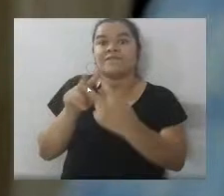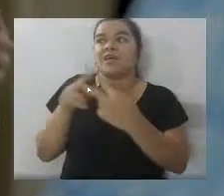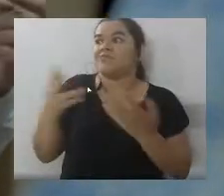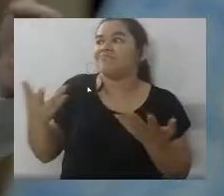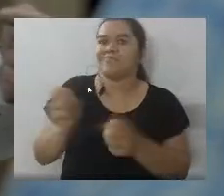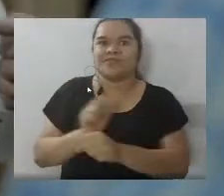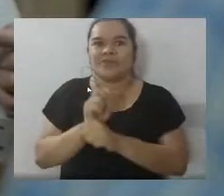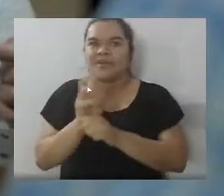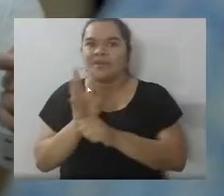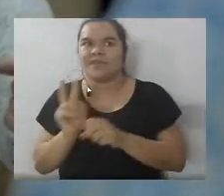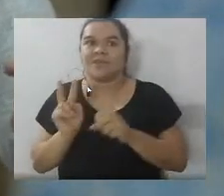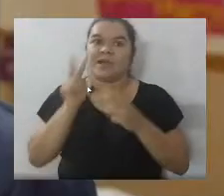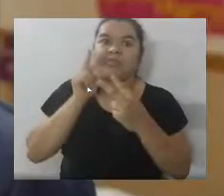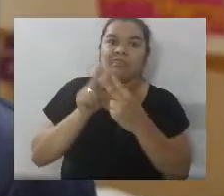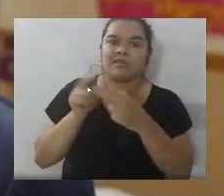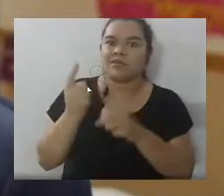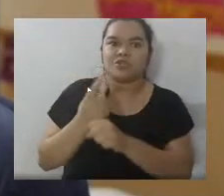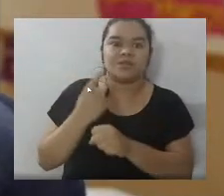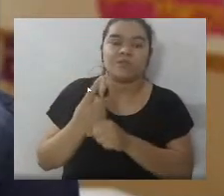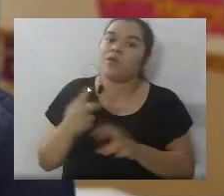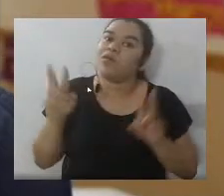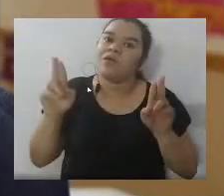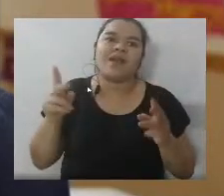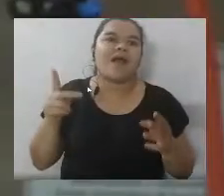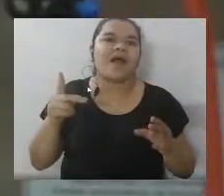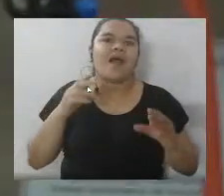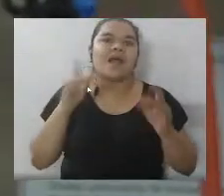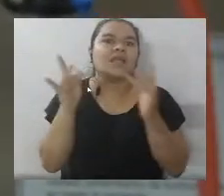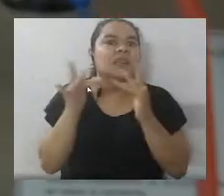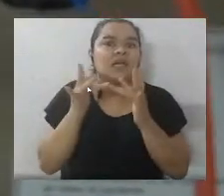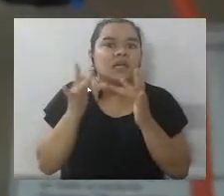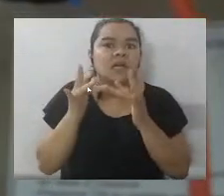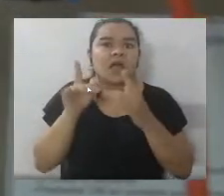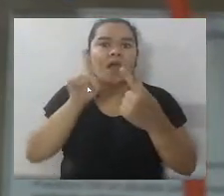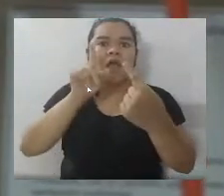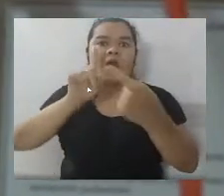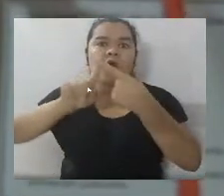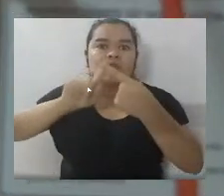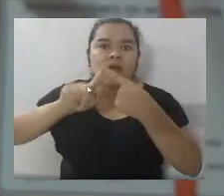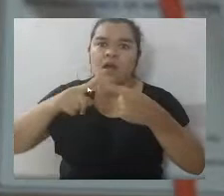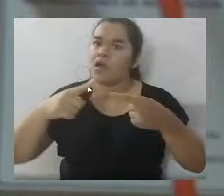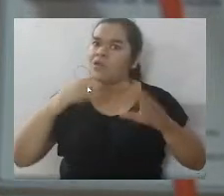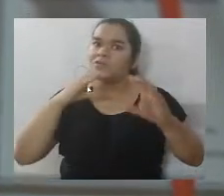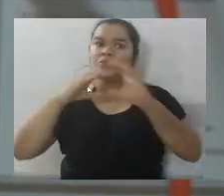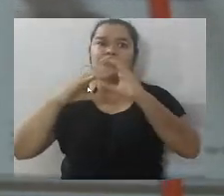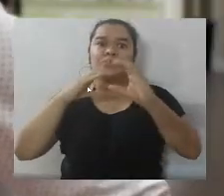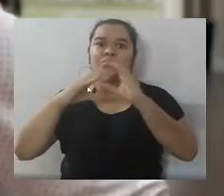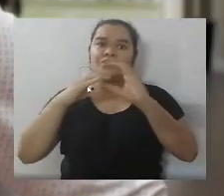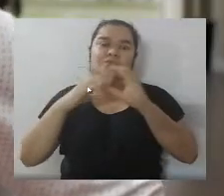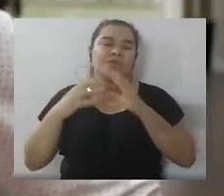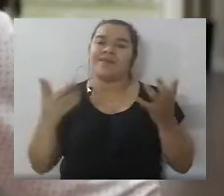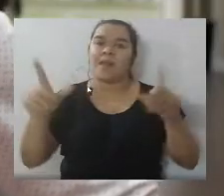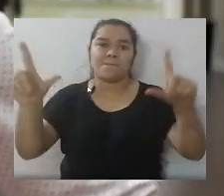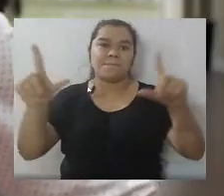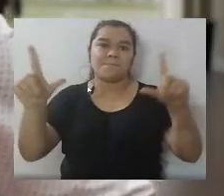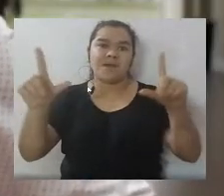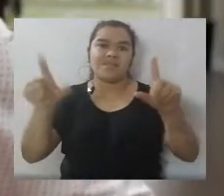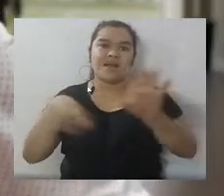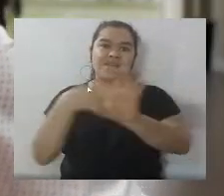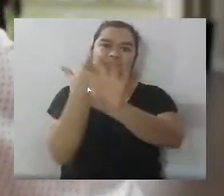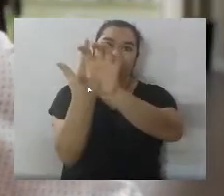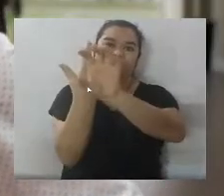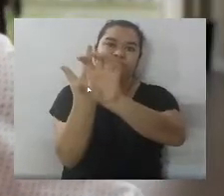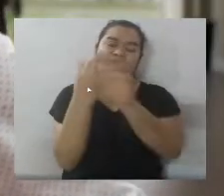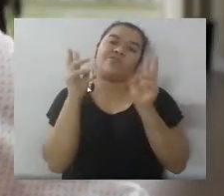forma presencial el año que viene, pero ojalá nos veamos como mínimo a través de una